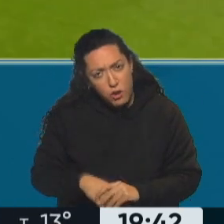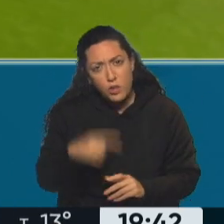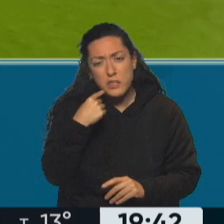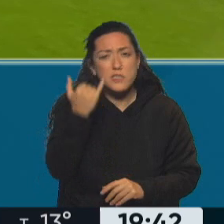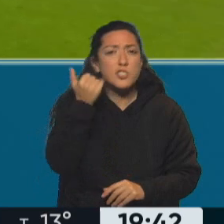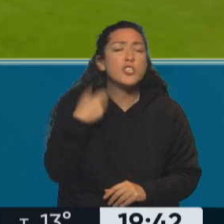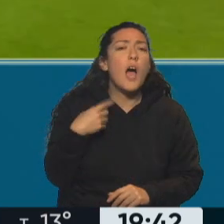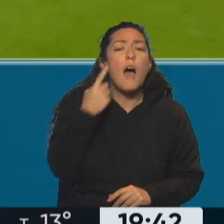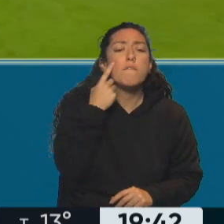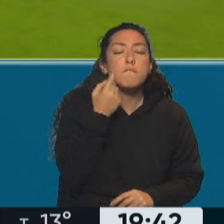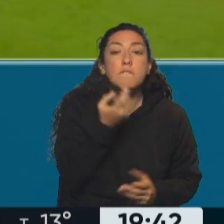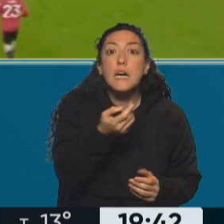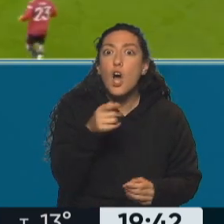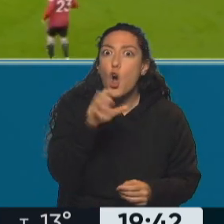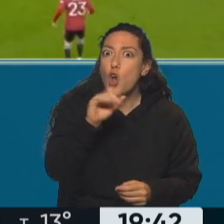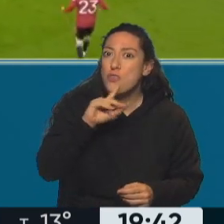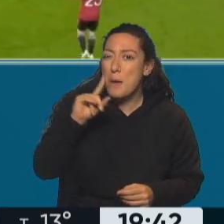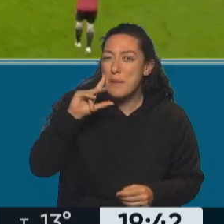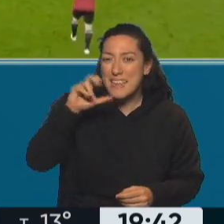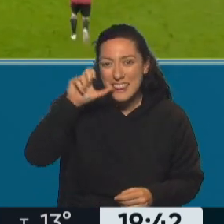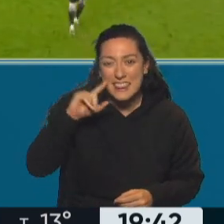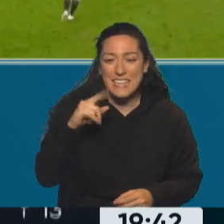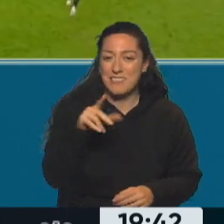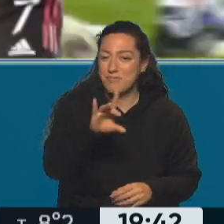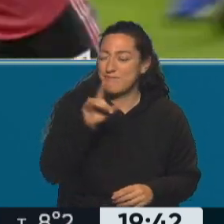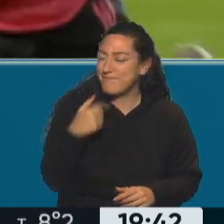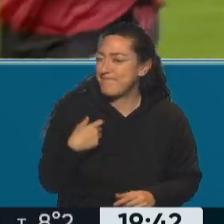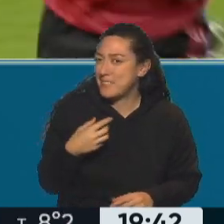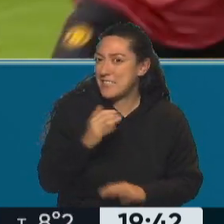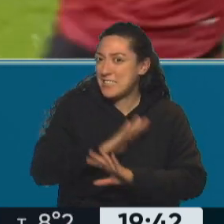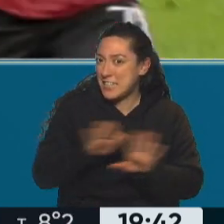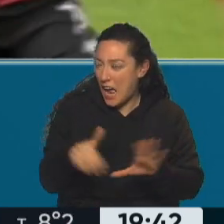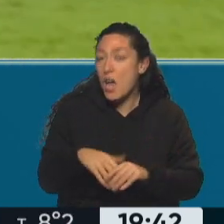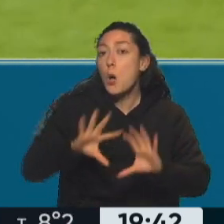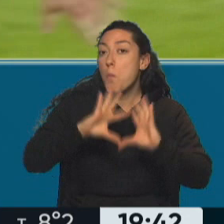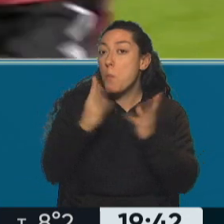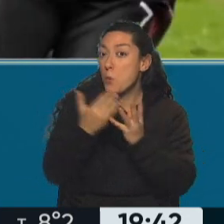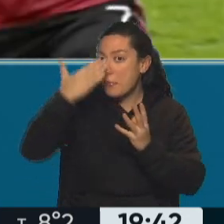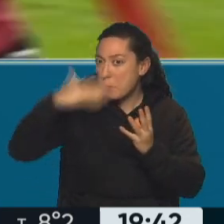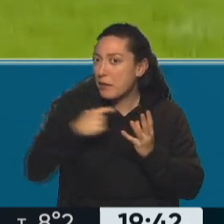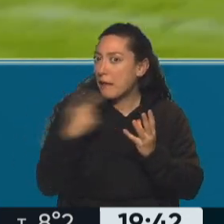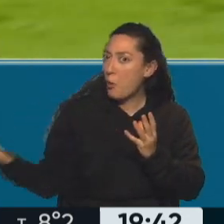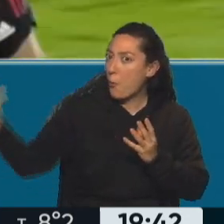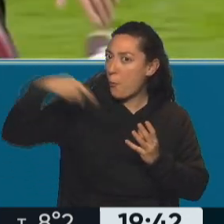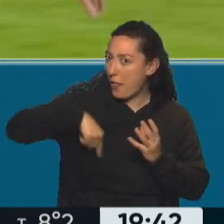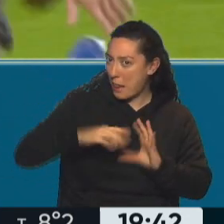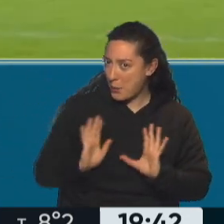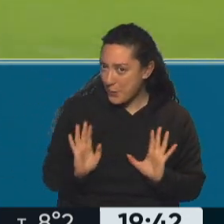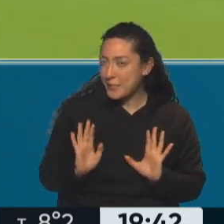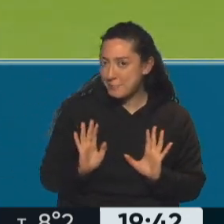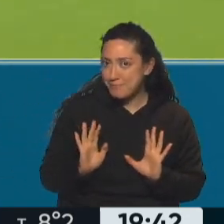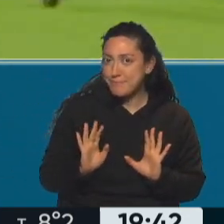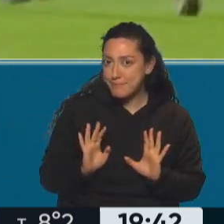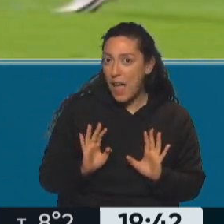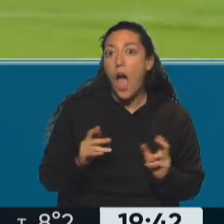sondeé a Otamendi. Y quiero que después del Mundial, muy en bien. Este caso después del Mundial, quiero que venga. Epa. O sea, para